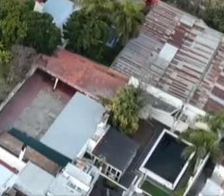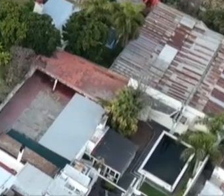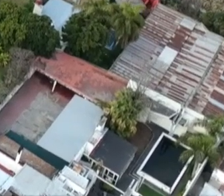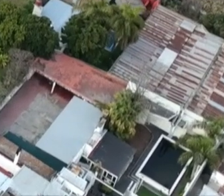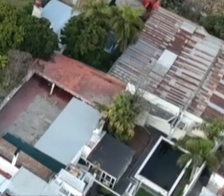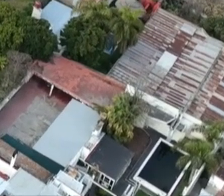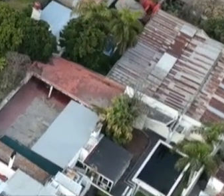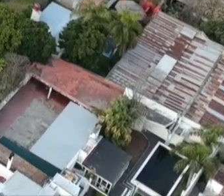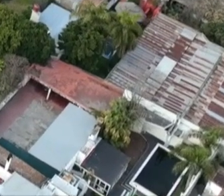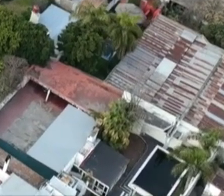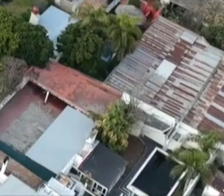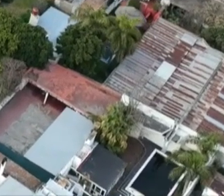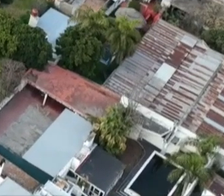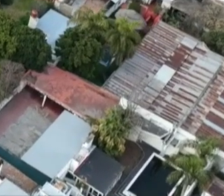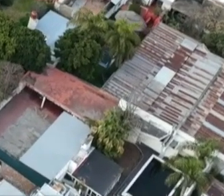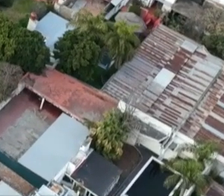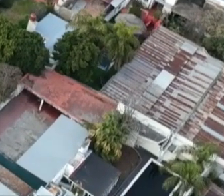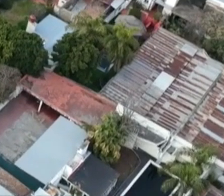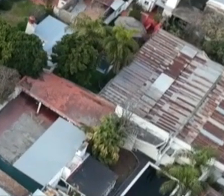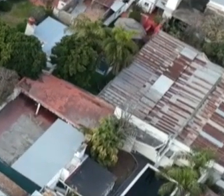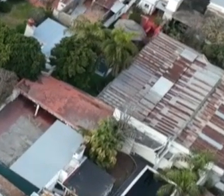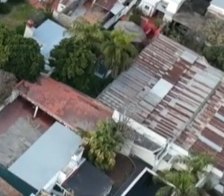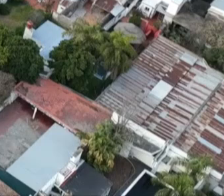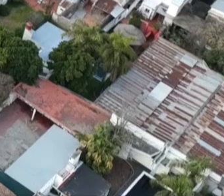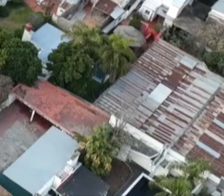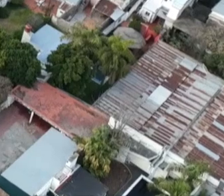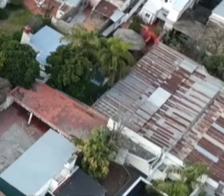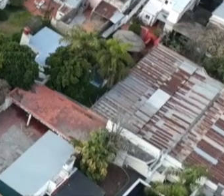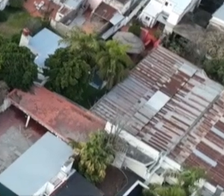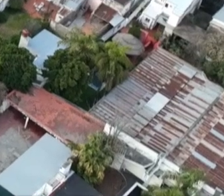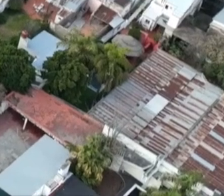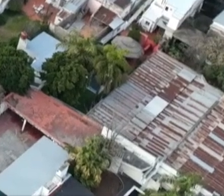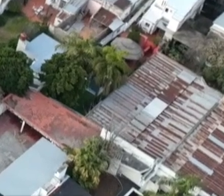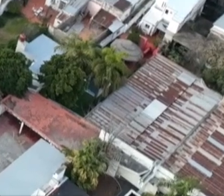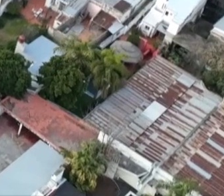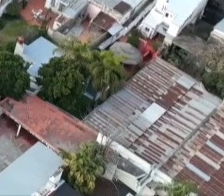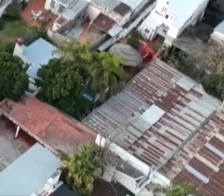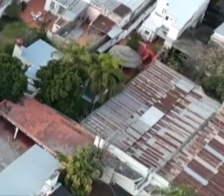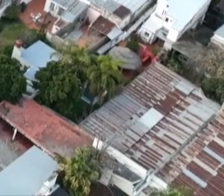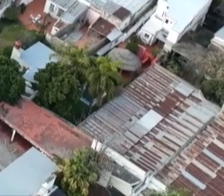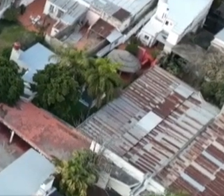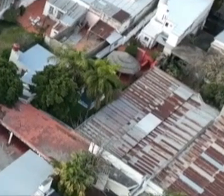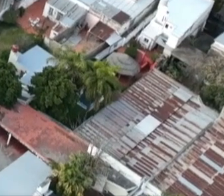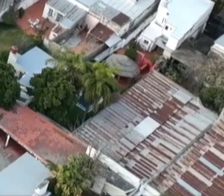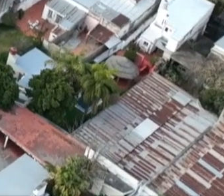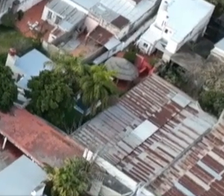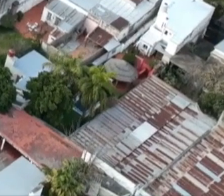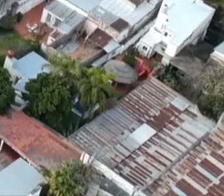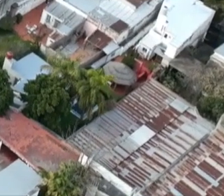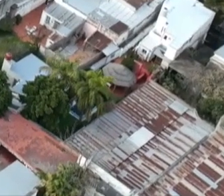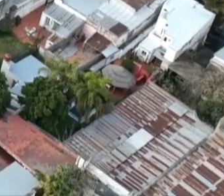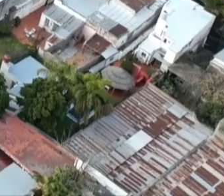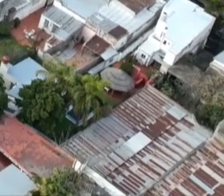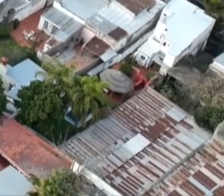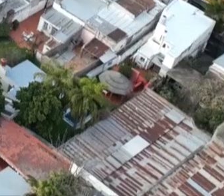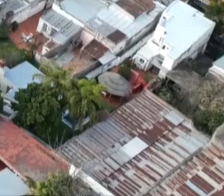47, 48 y 60. Y ahora vamos a motivar un poquito por qué. Sabemos que el presupuesto es un cálculo anual de los